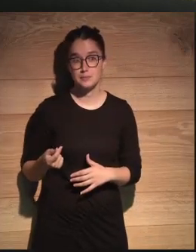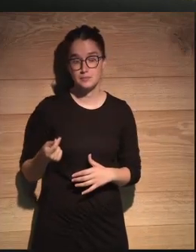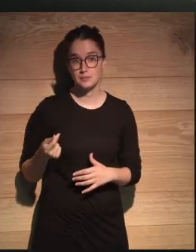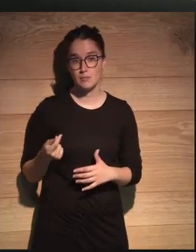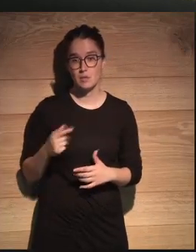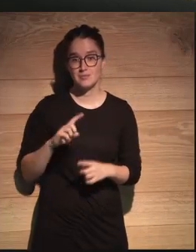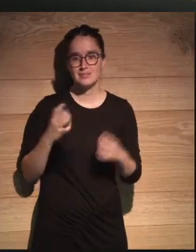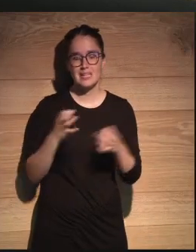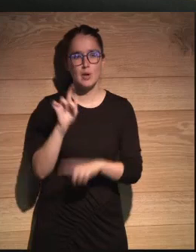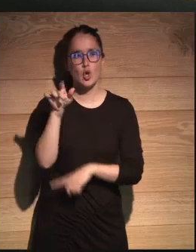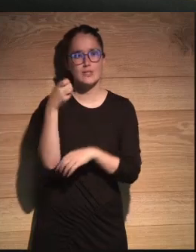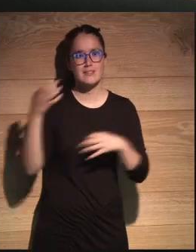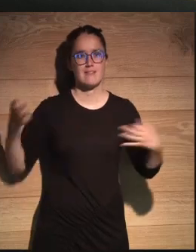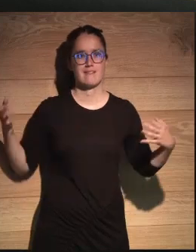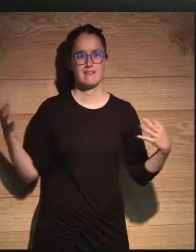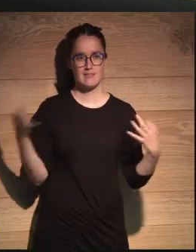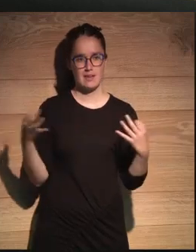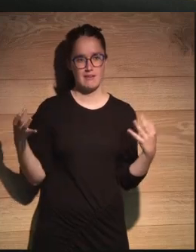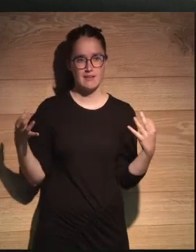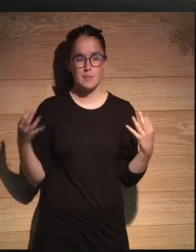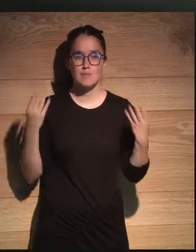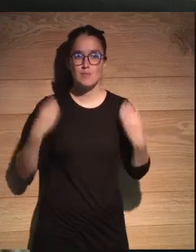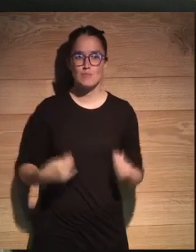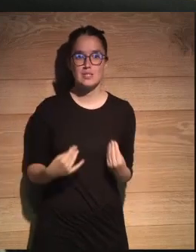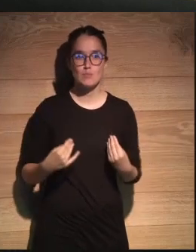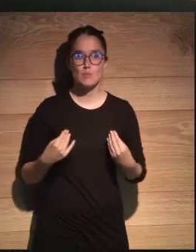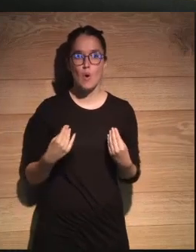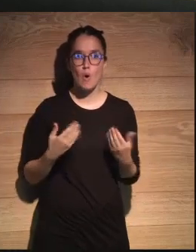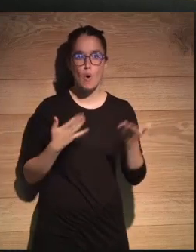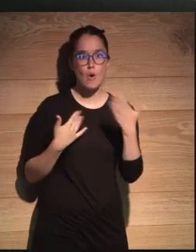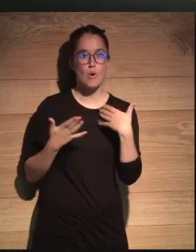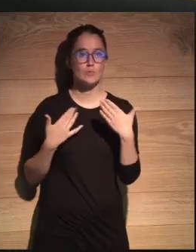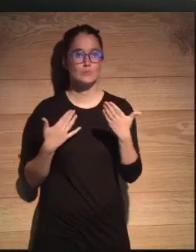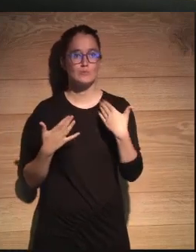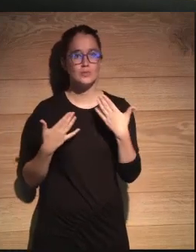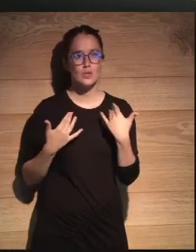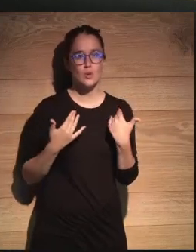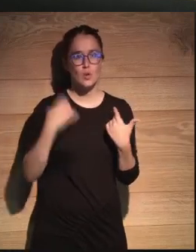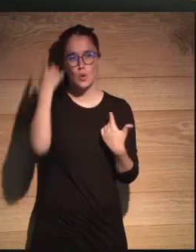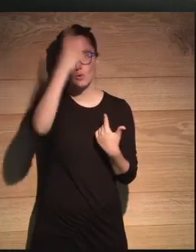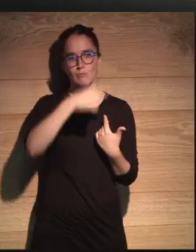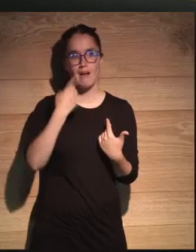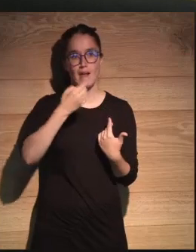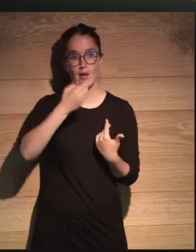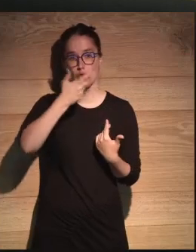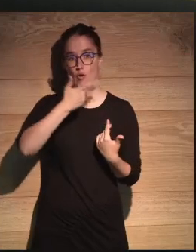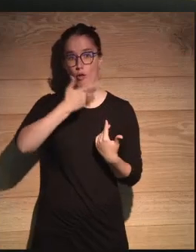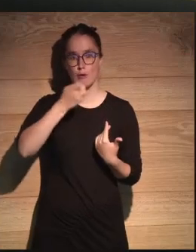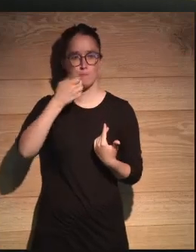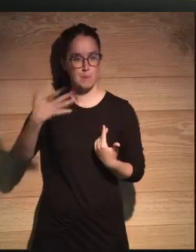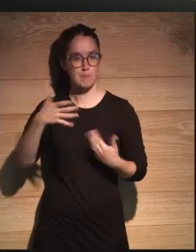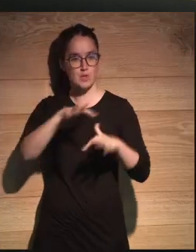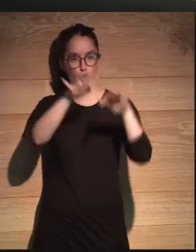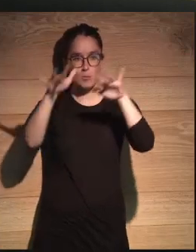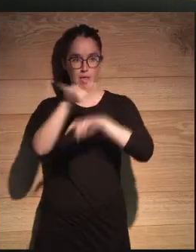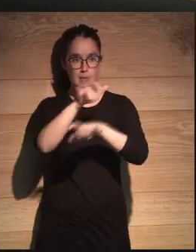y tenéis que conseguir que, igual que se consiguen interlocutores con unos rostros muy conocidos, convencer a